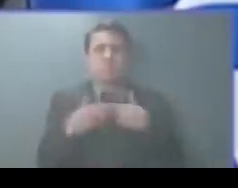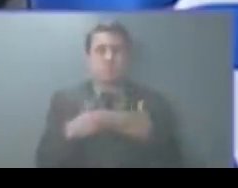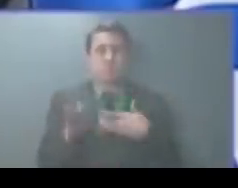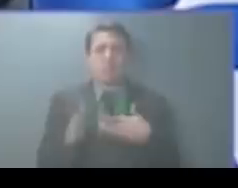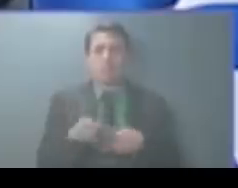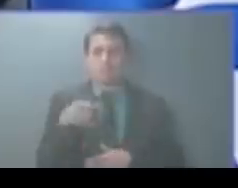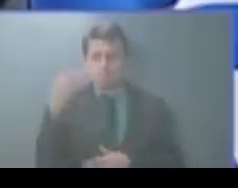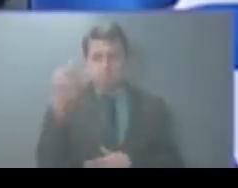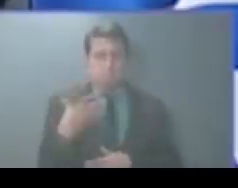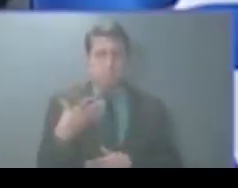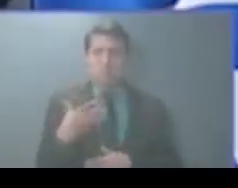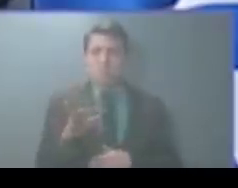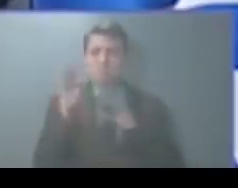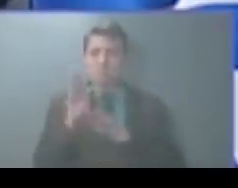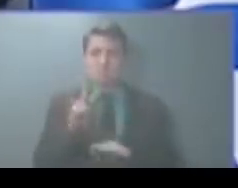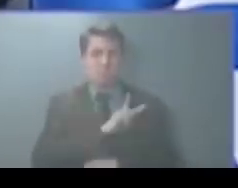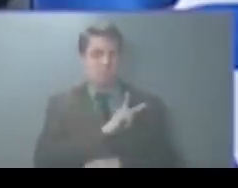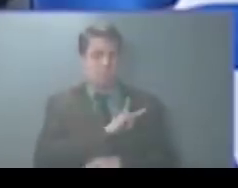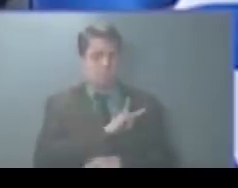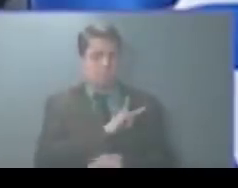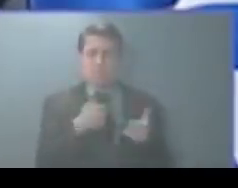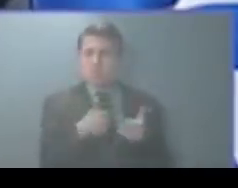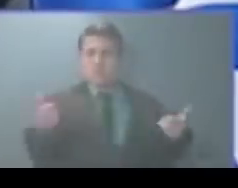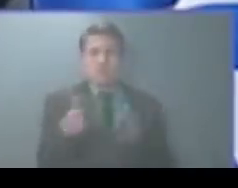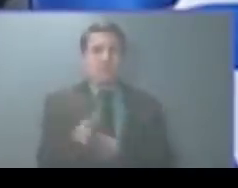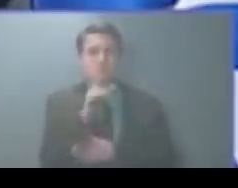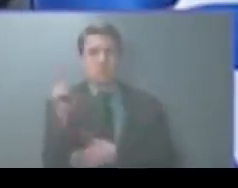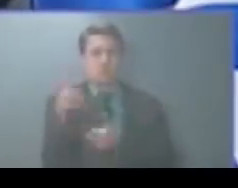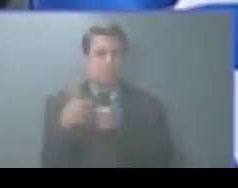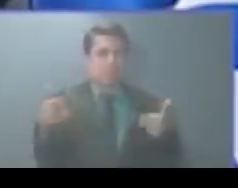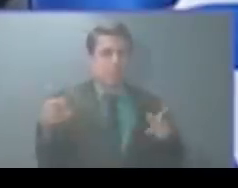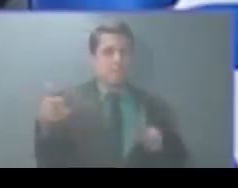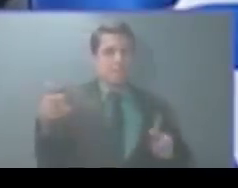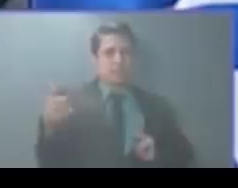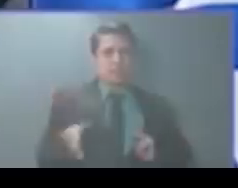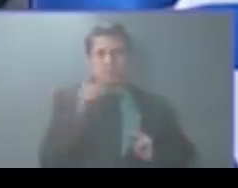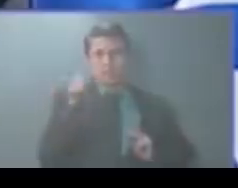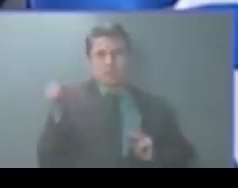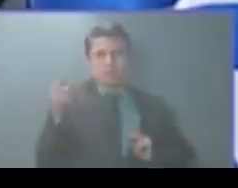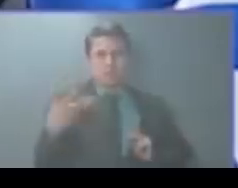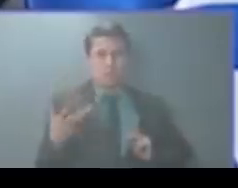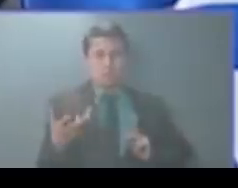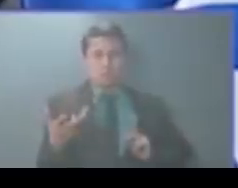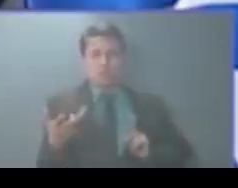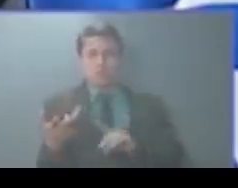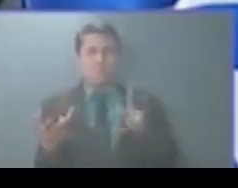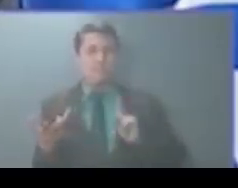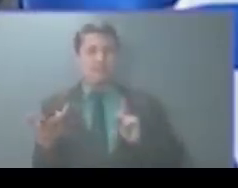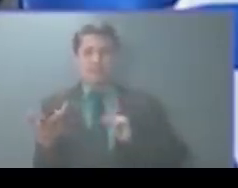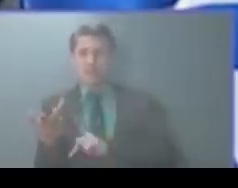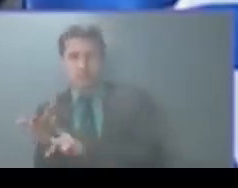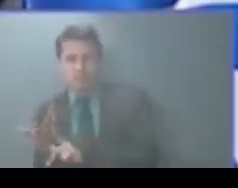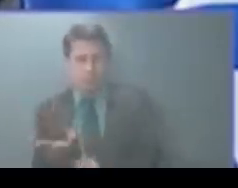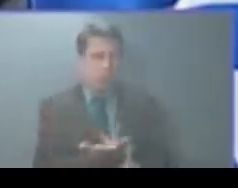a que esa lealtad personal, individual, arrastre al Instituto Castrense y esté por encima del